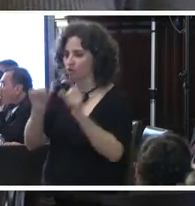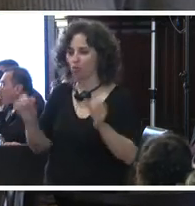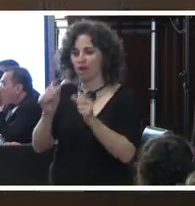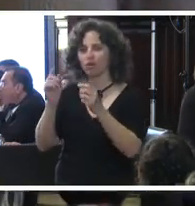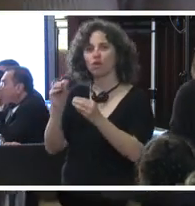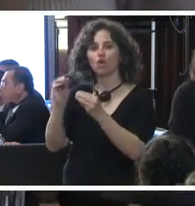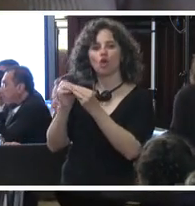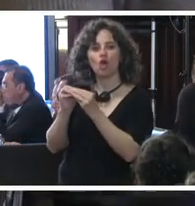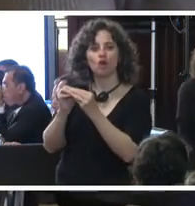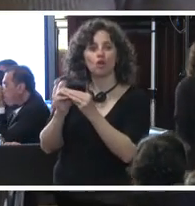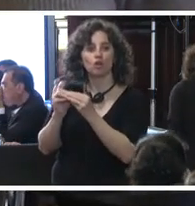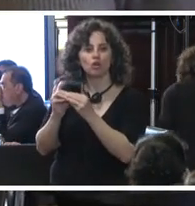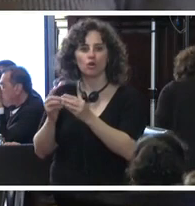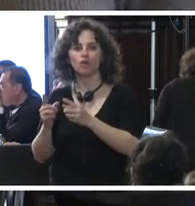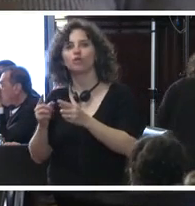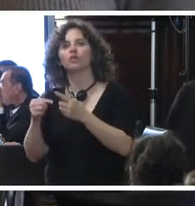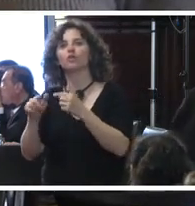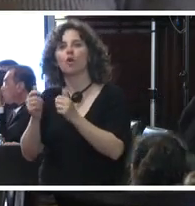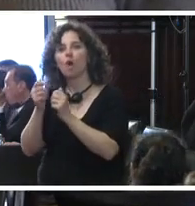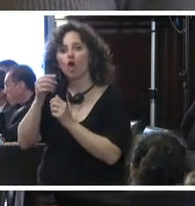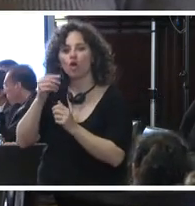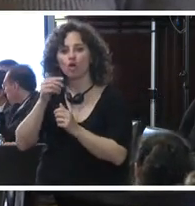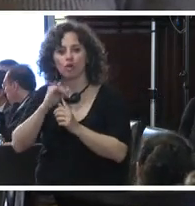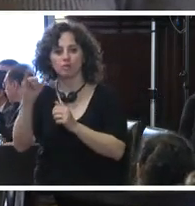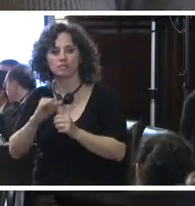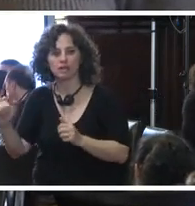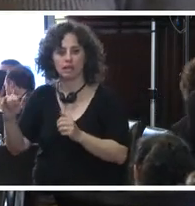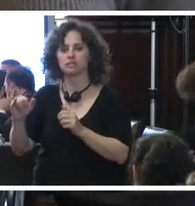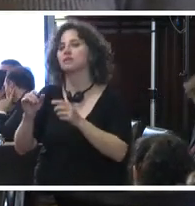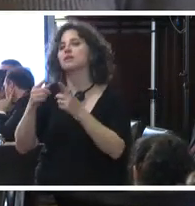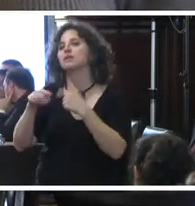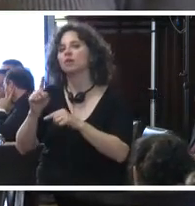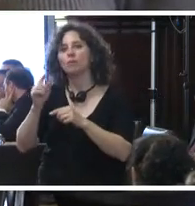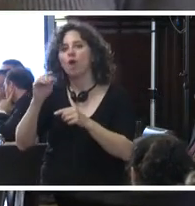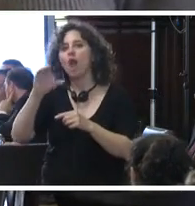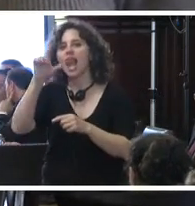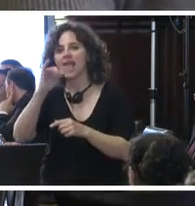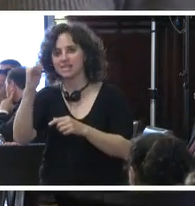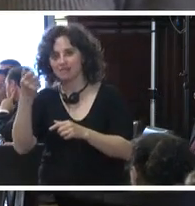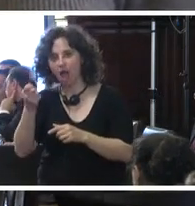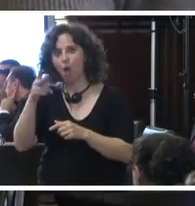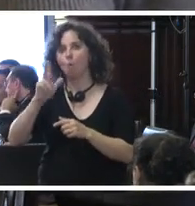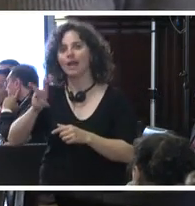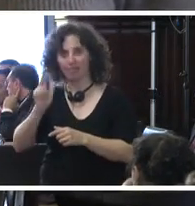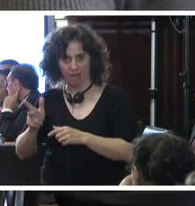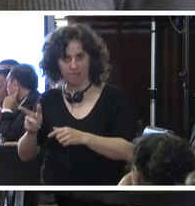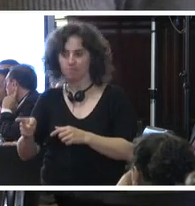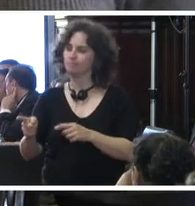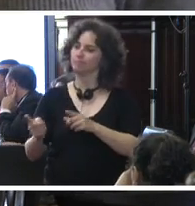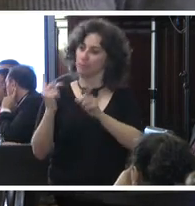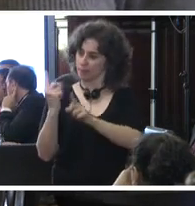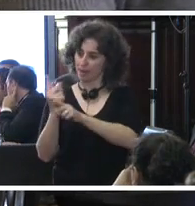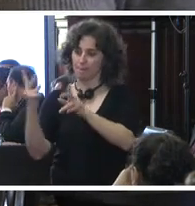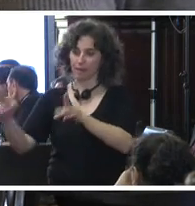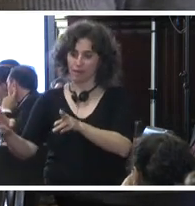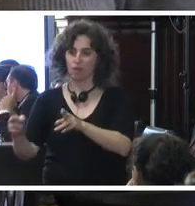Zetas o como cómplices de ellos en la comisión de crímenes de lesa humanidad. Hablamos del primer periodo. Junto a